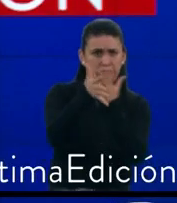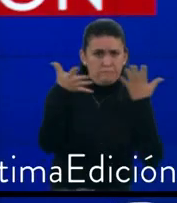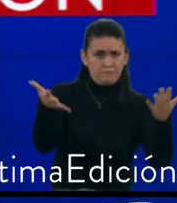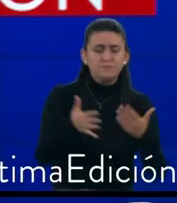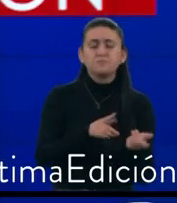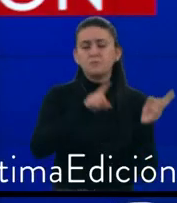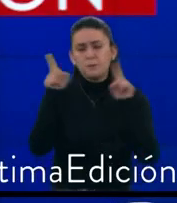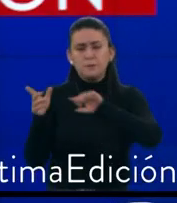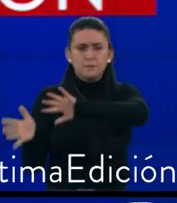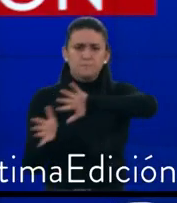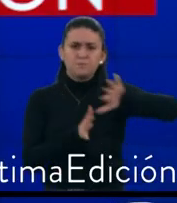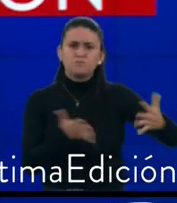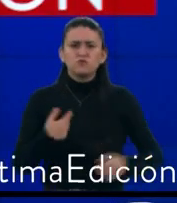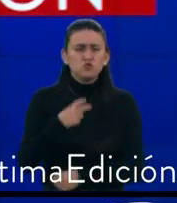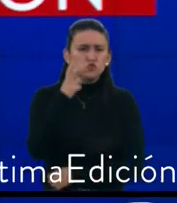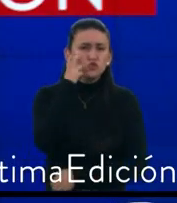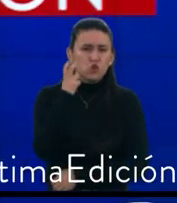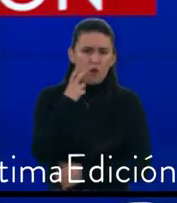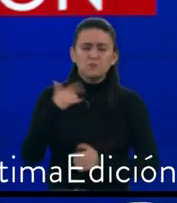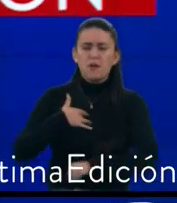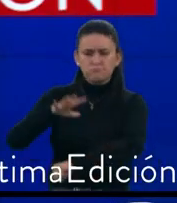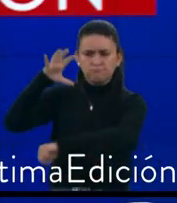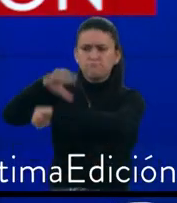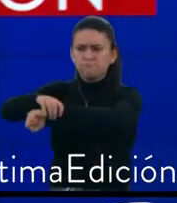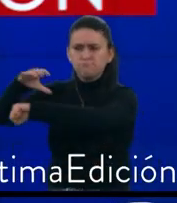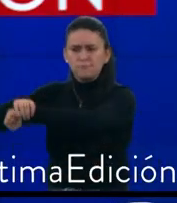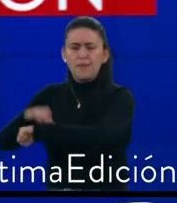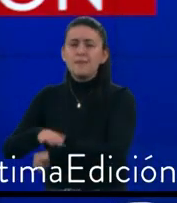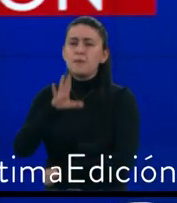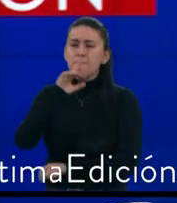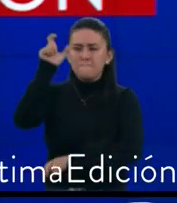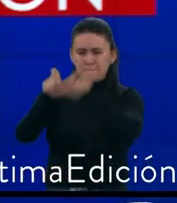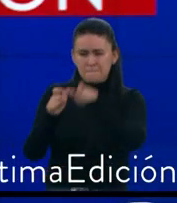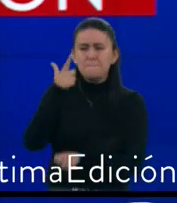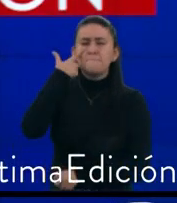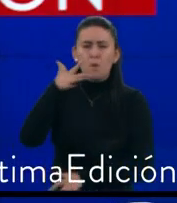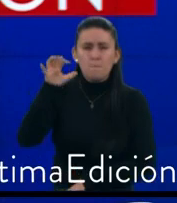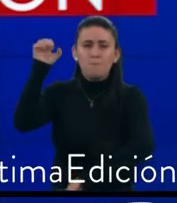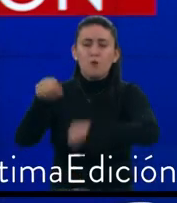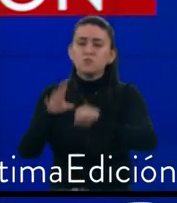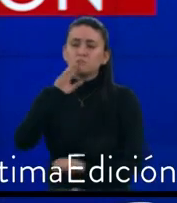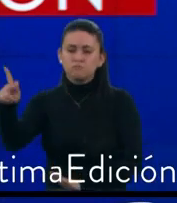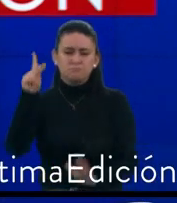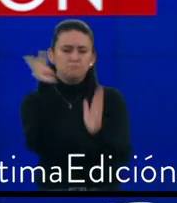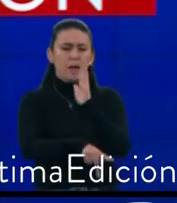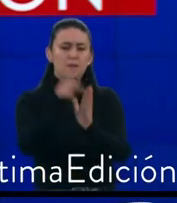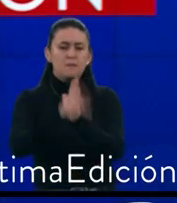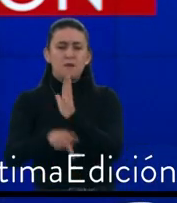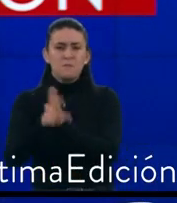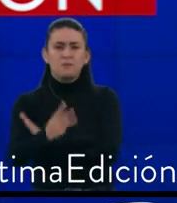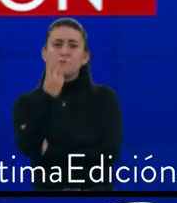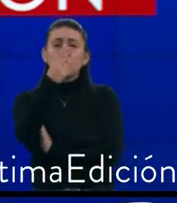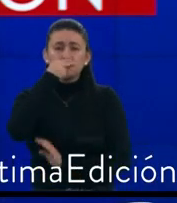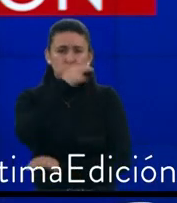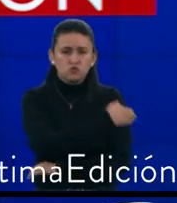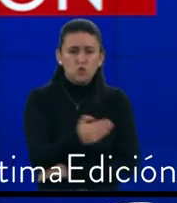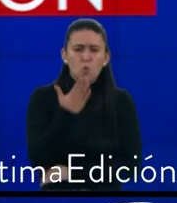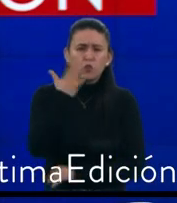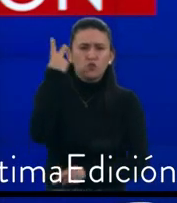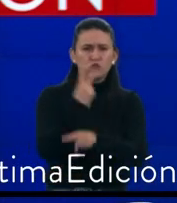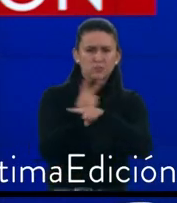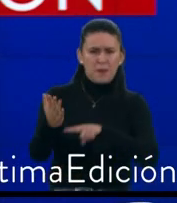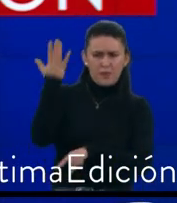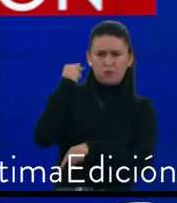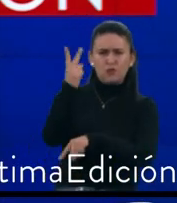En otras noticias, las autoridades en Chocó capturaron a los que serían los presuntos responsables de la masacre de 3 niños ocurrida hace 2 semanas en un